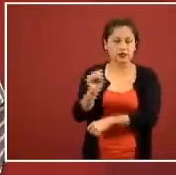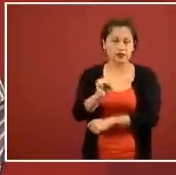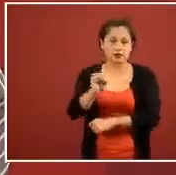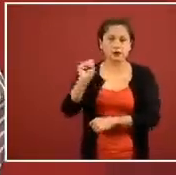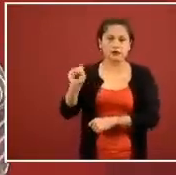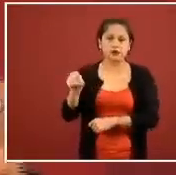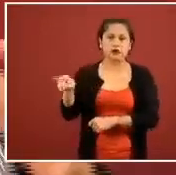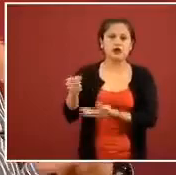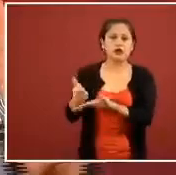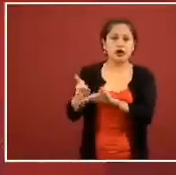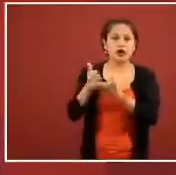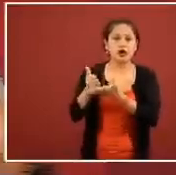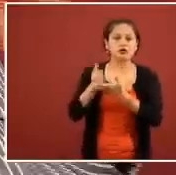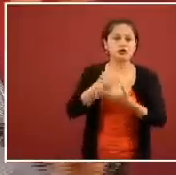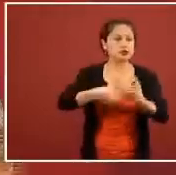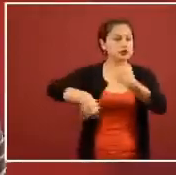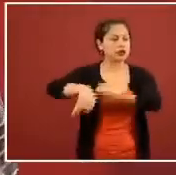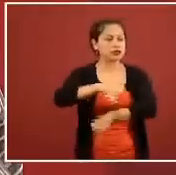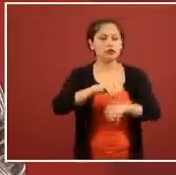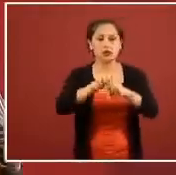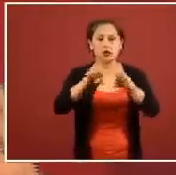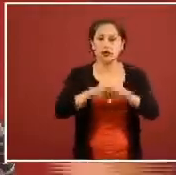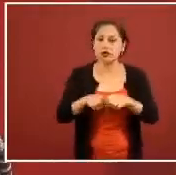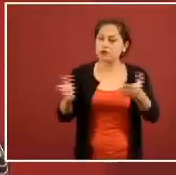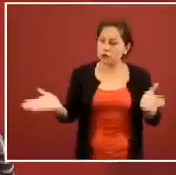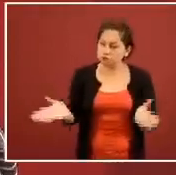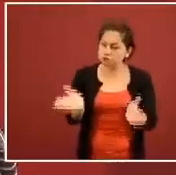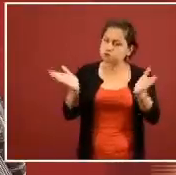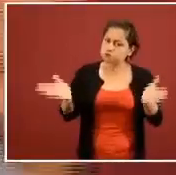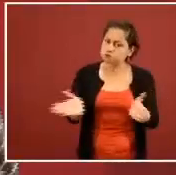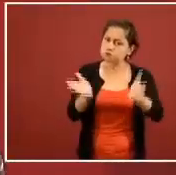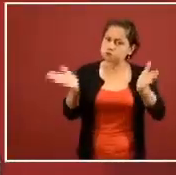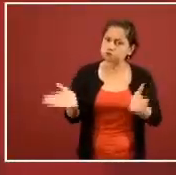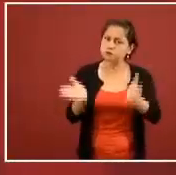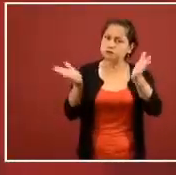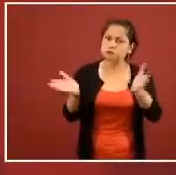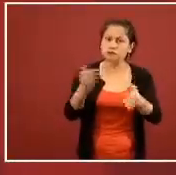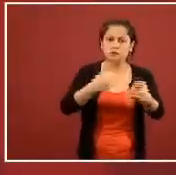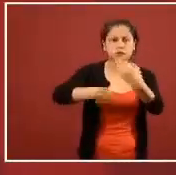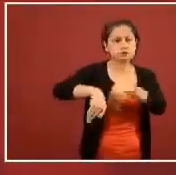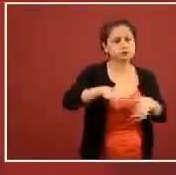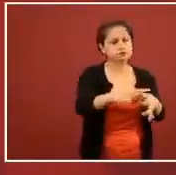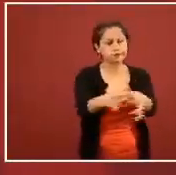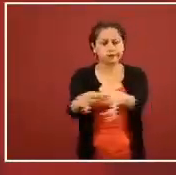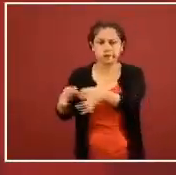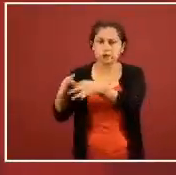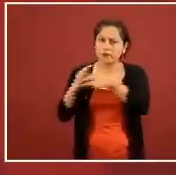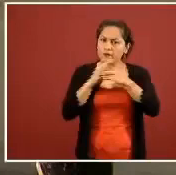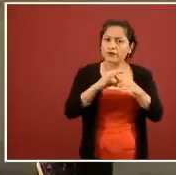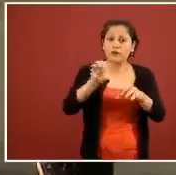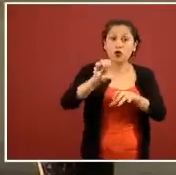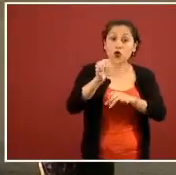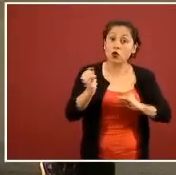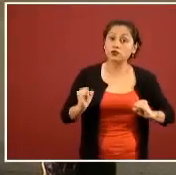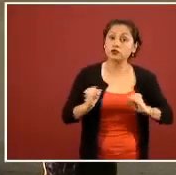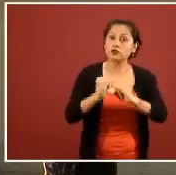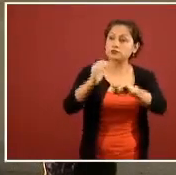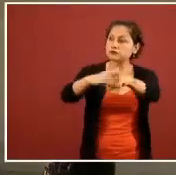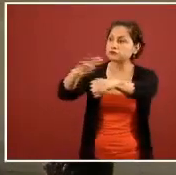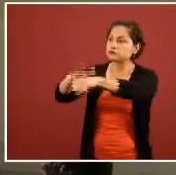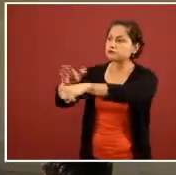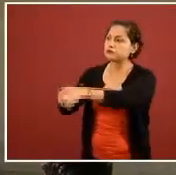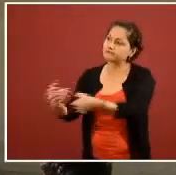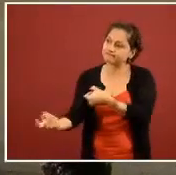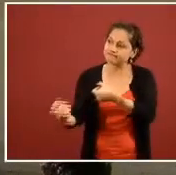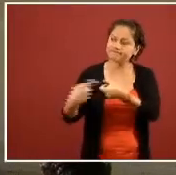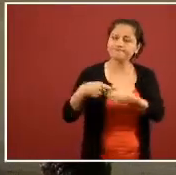momento con este espíritu de integración, de apertura, de convocar a todos los demás sectores a este esfuerzo.